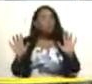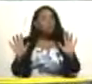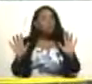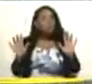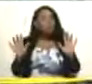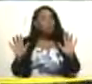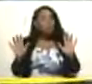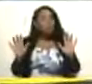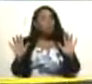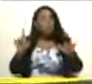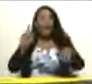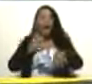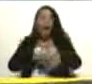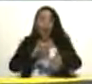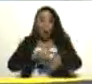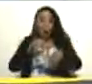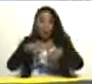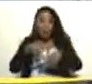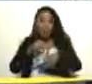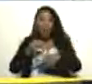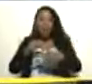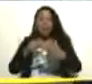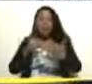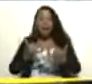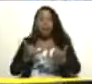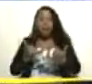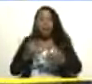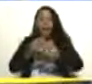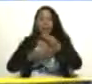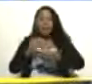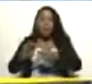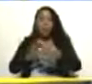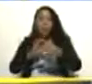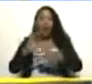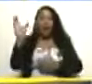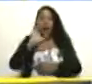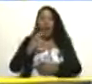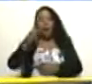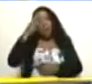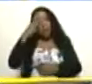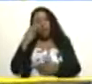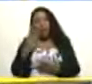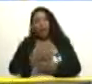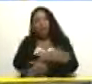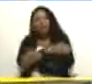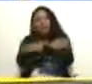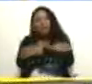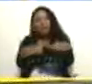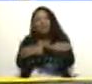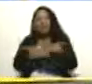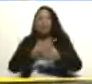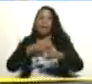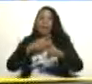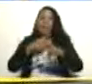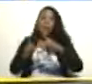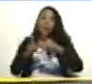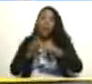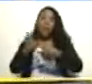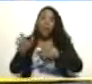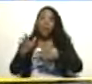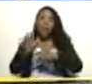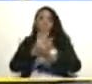Es hora de unión nacional. Nos abrazamos, caraquistas y magallaneros. Pero cuando vamos al terreno de